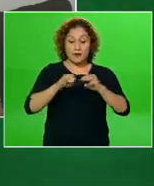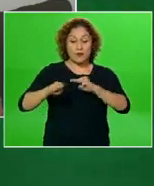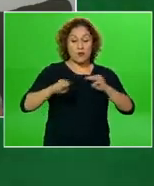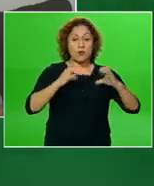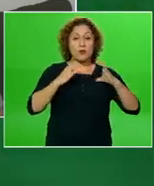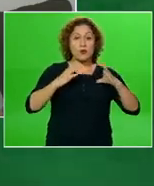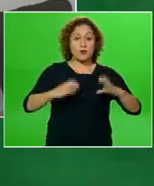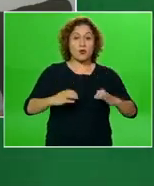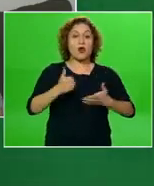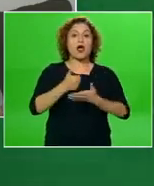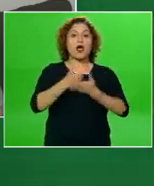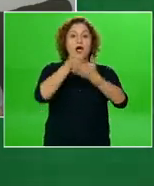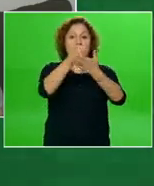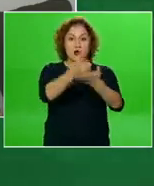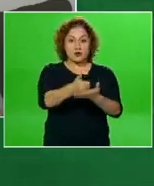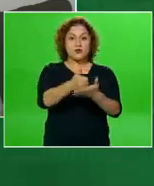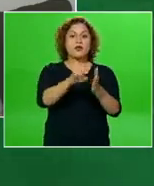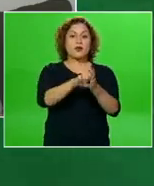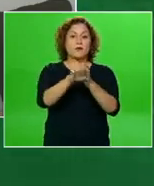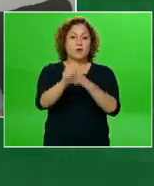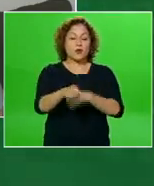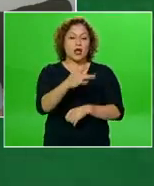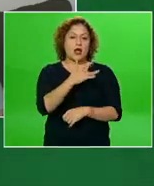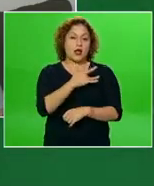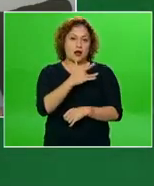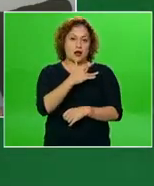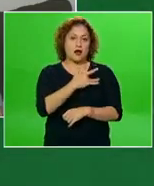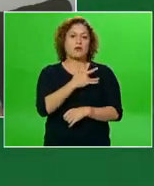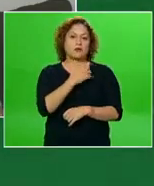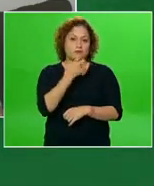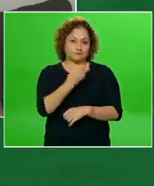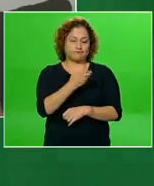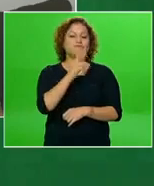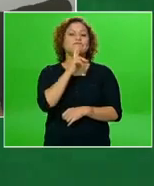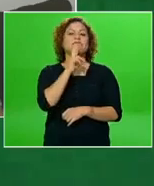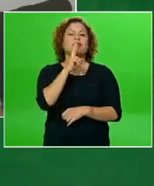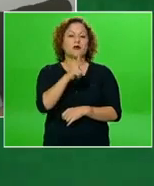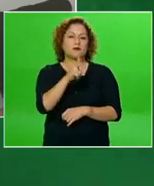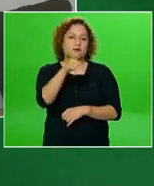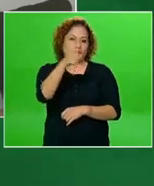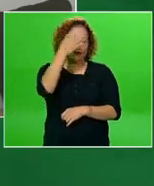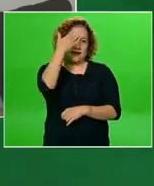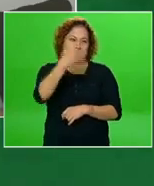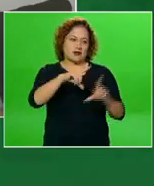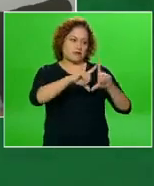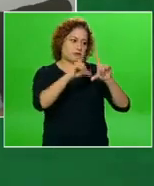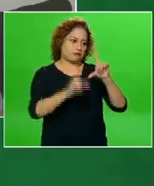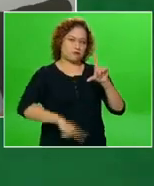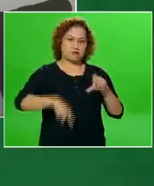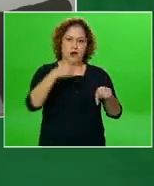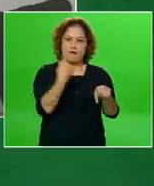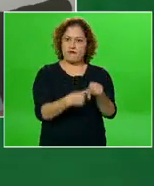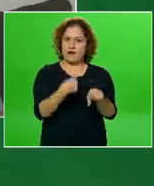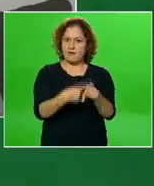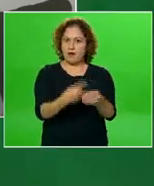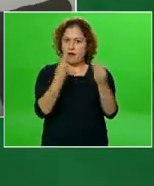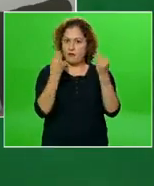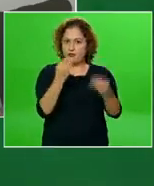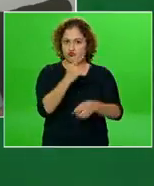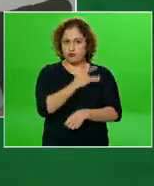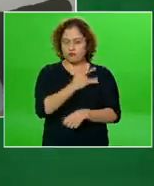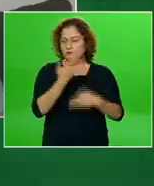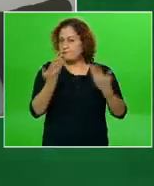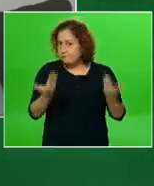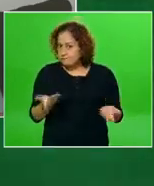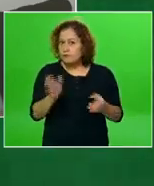de estas condiciones kamynin está bolitas que de tanto sufrimos en el país entonces pensar porque así como lo